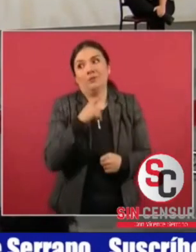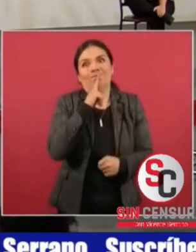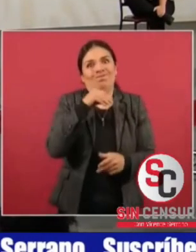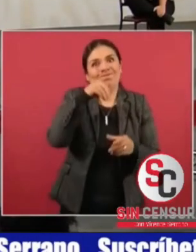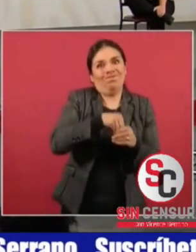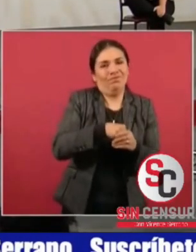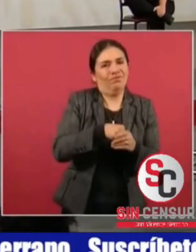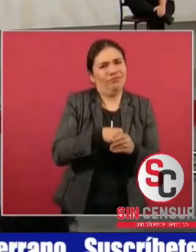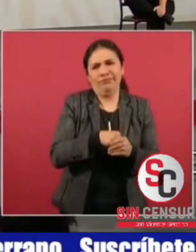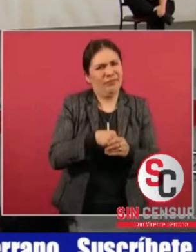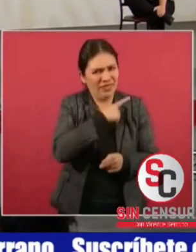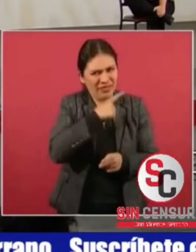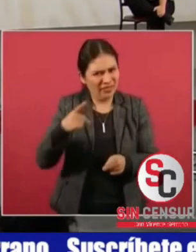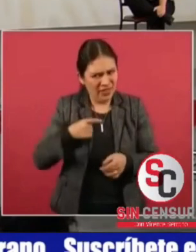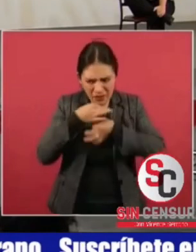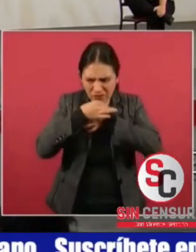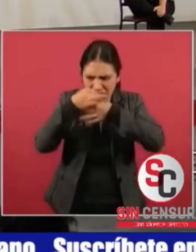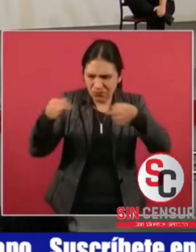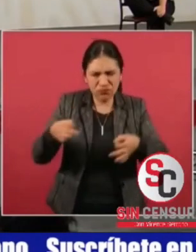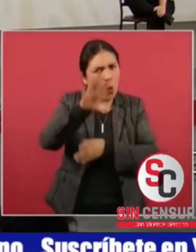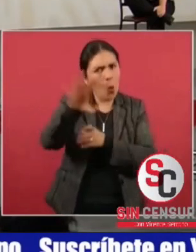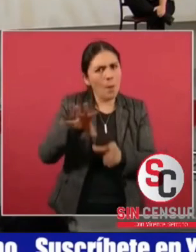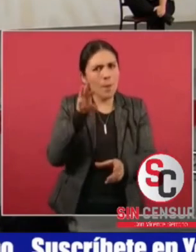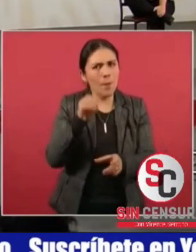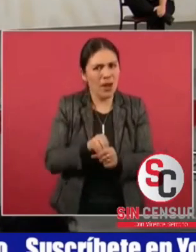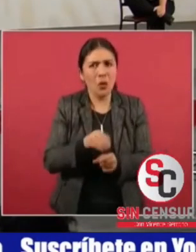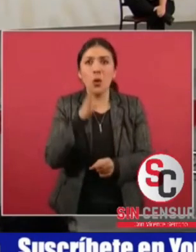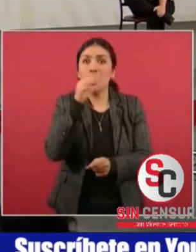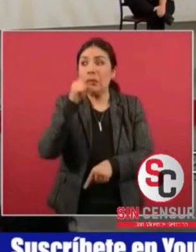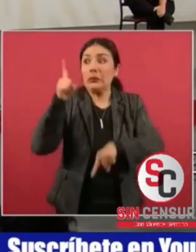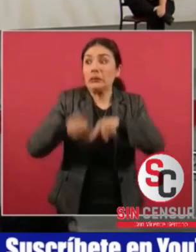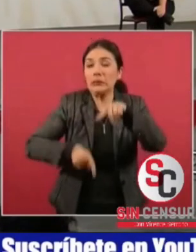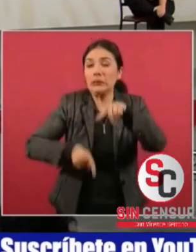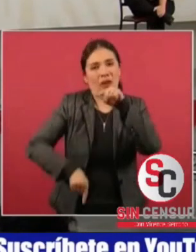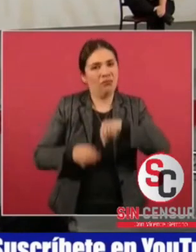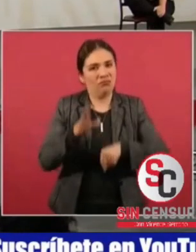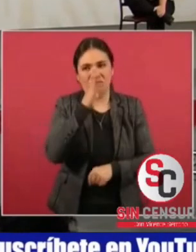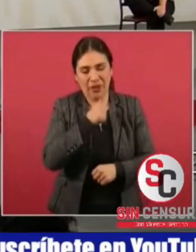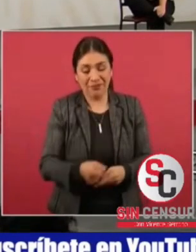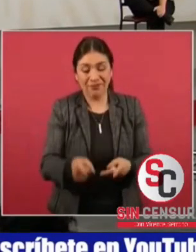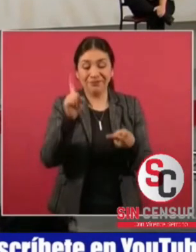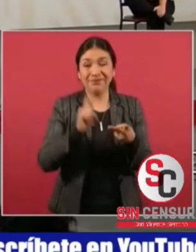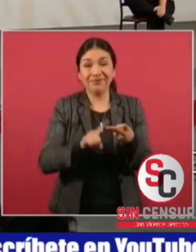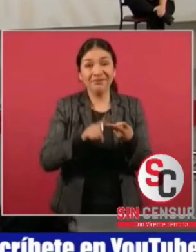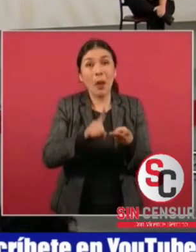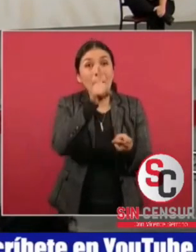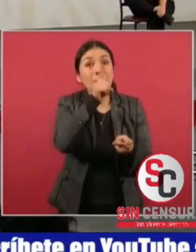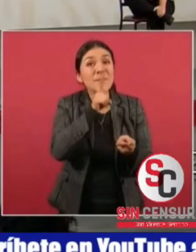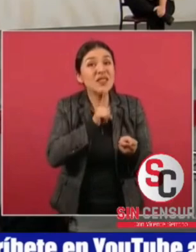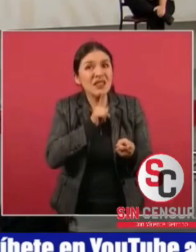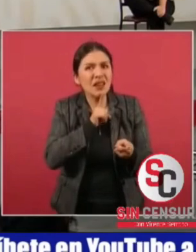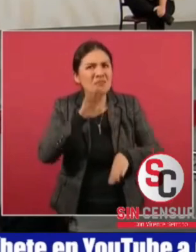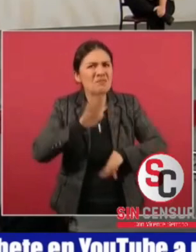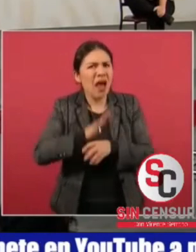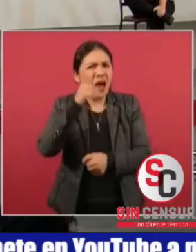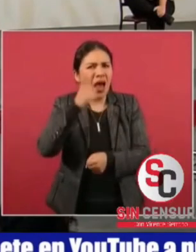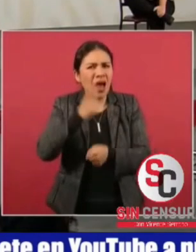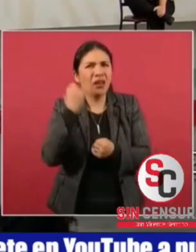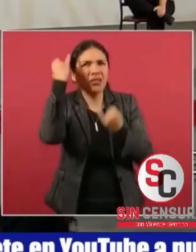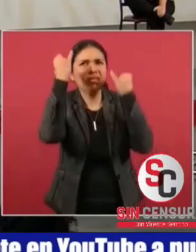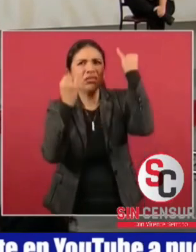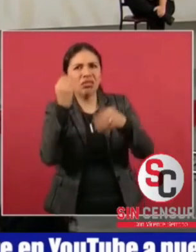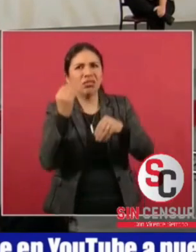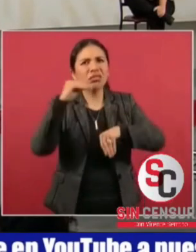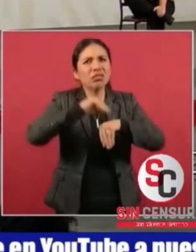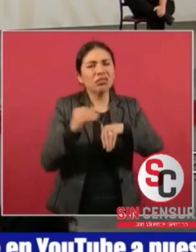podés desinformar, tenés que informar todo. Segundo es la calumnia. Se inventan cosas.